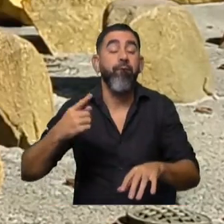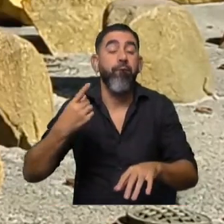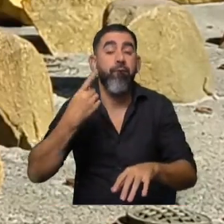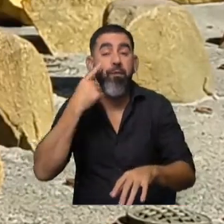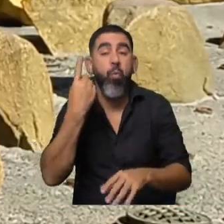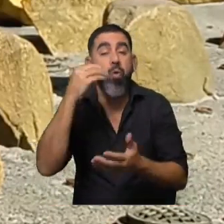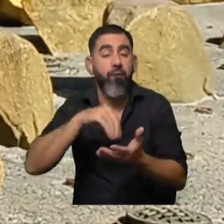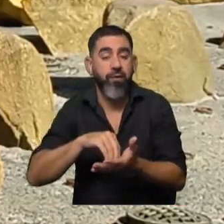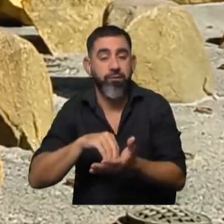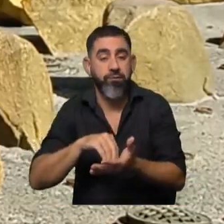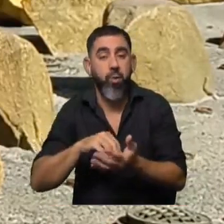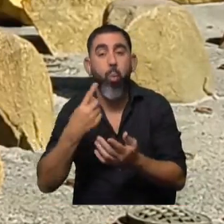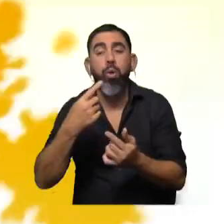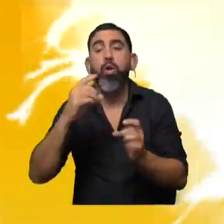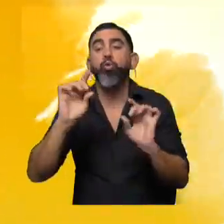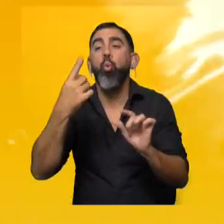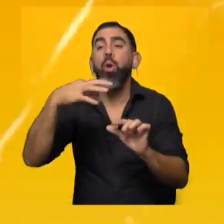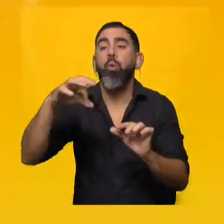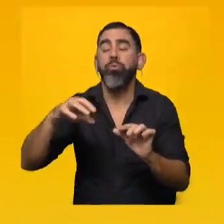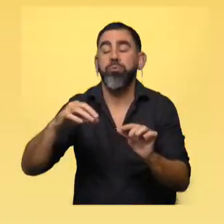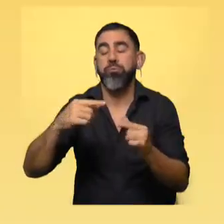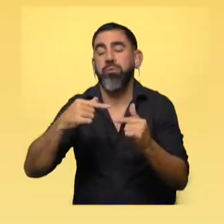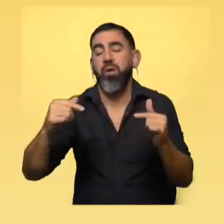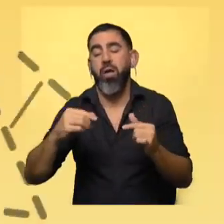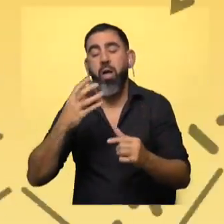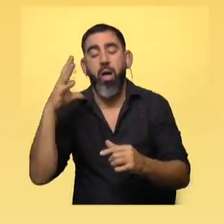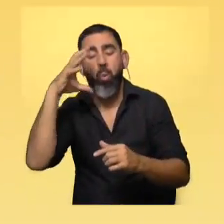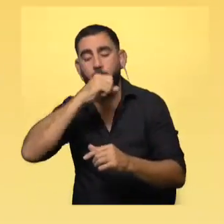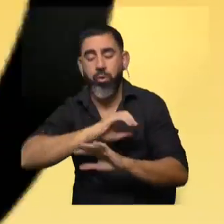Hacer una cosa sería como muy aburrido, ¿no?